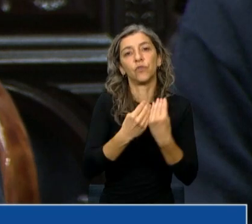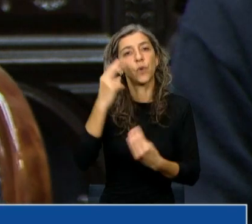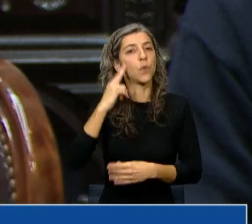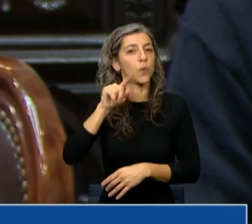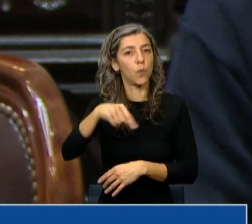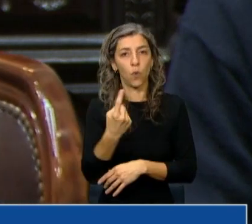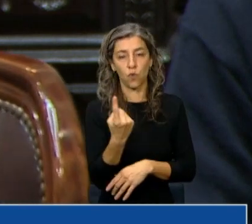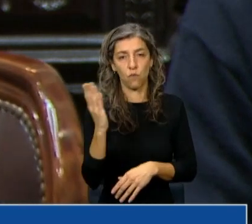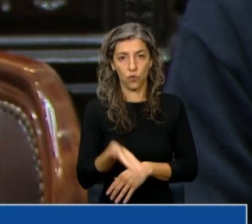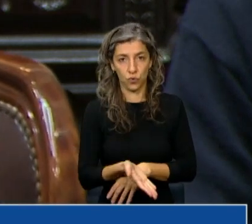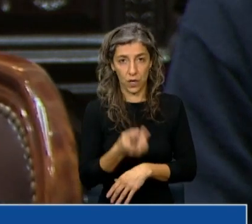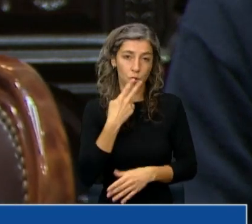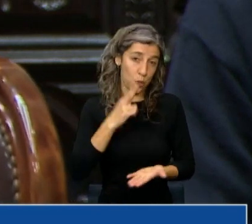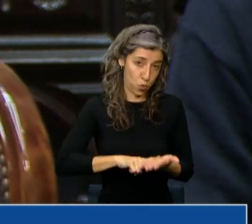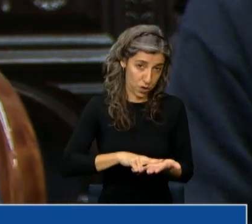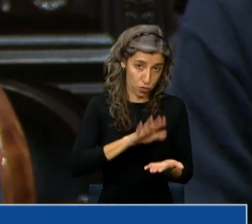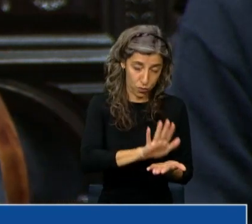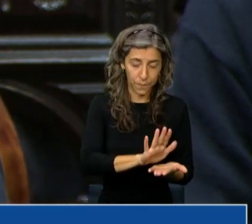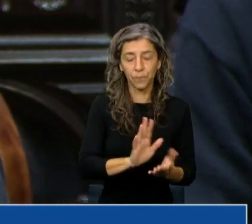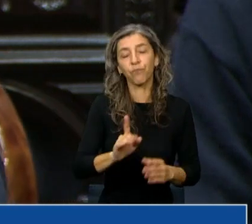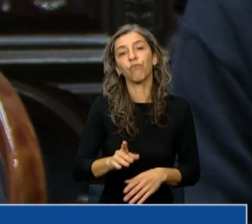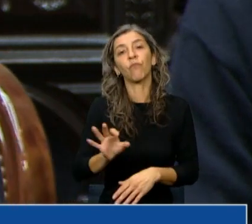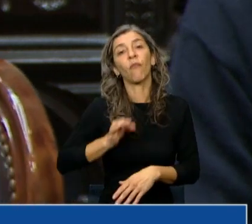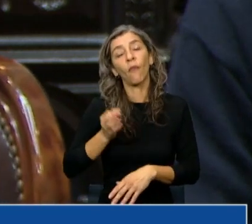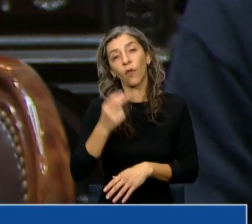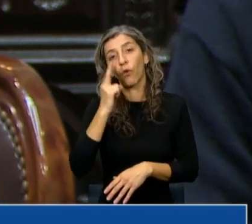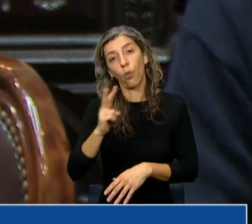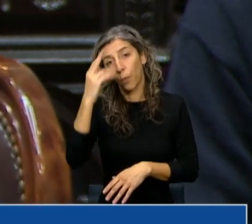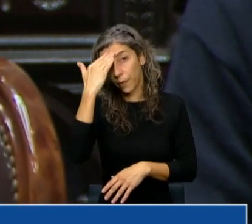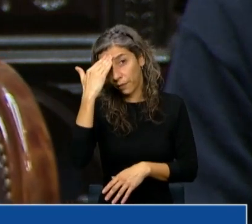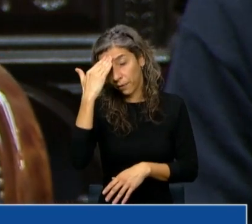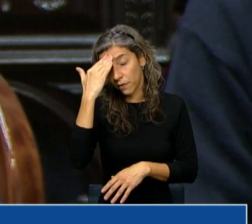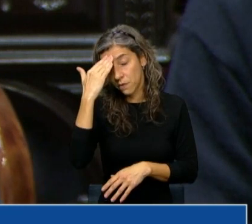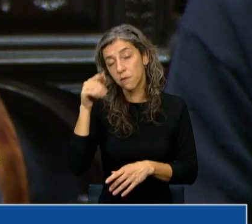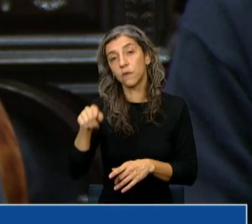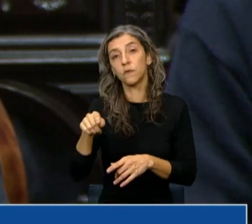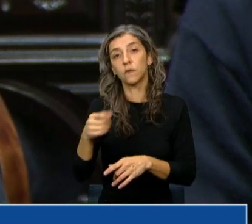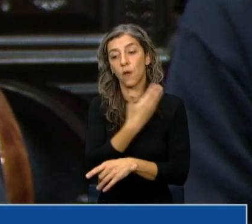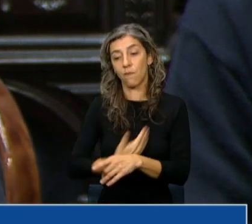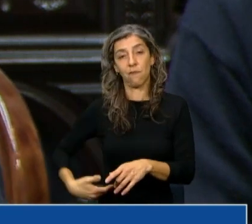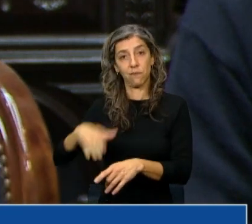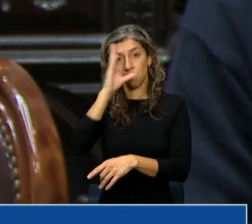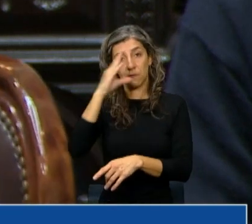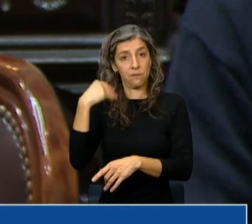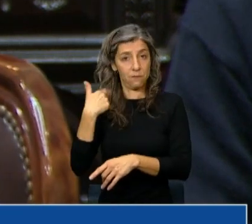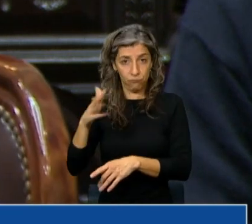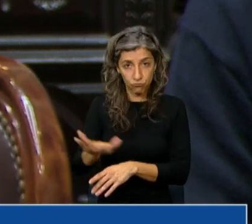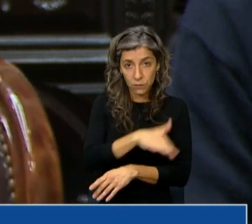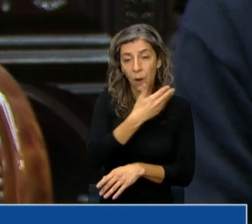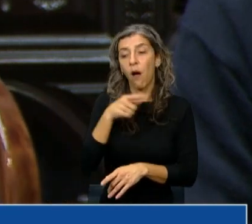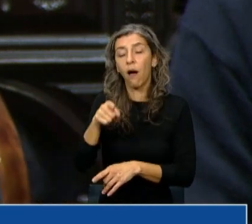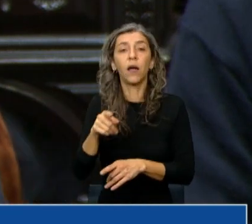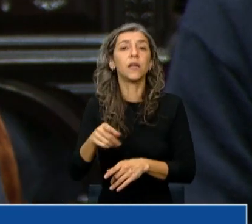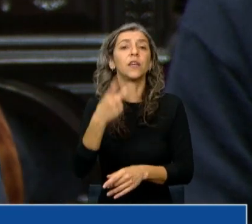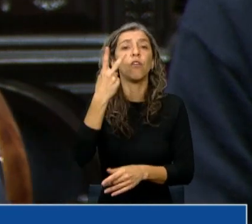que pagaban de impuesto a las ganancias. En el 2015, cuando se va la presidenta Cristina Fernández de Kirchner, ya no eran